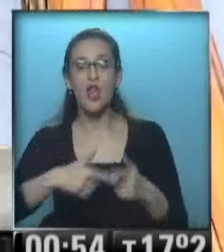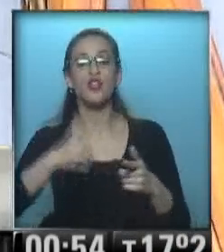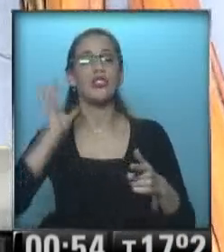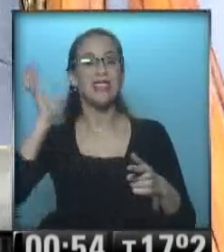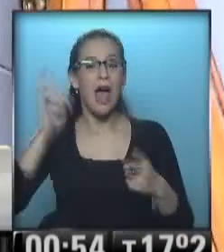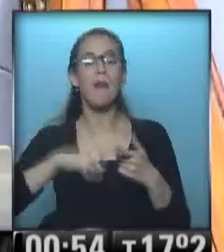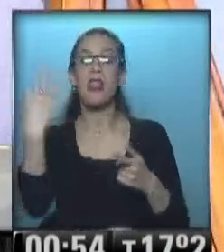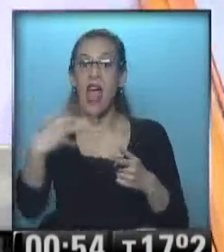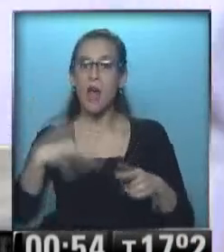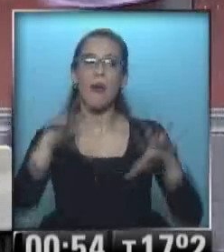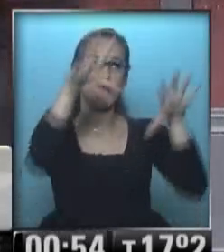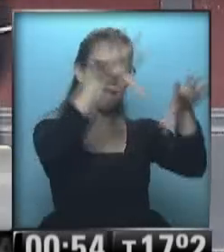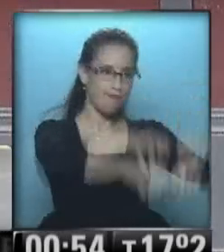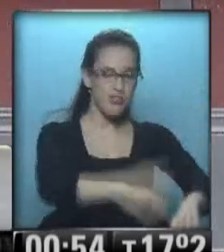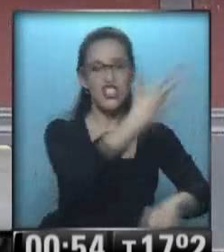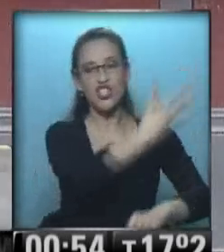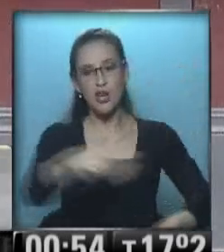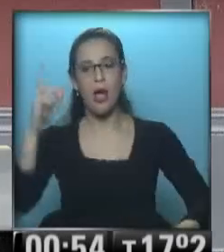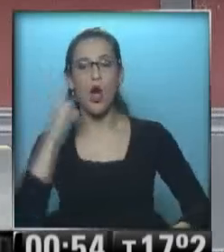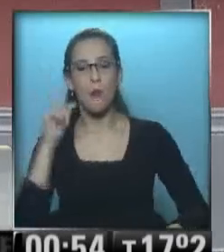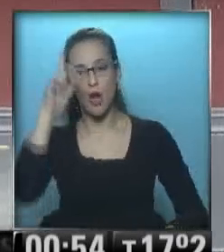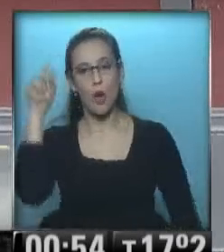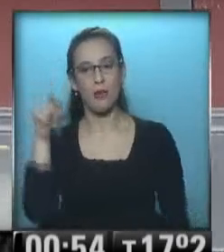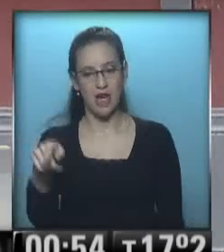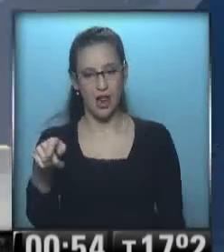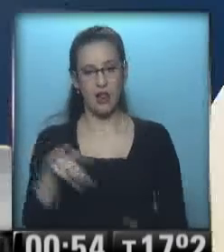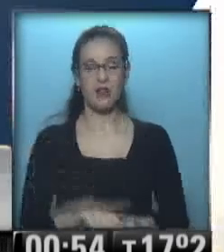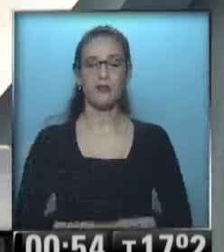para trasladarlo al Hospital Álvarez.